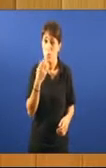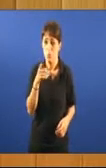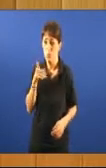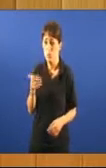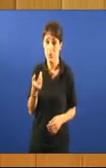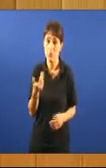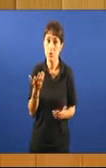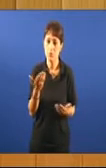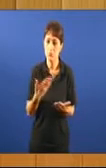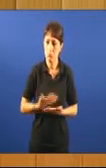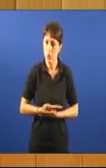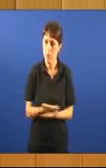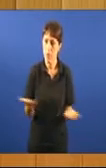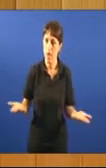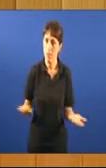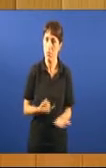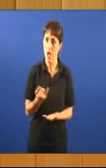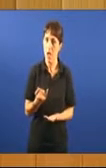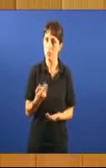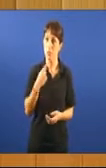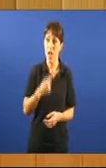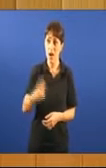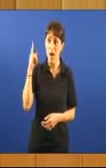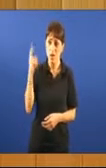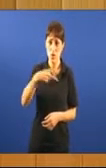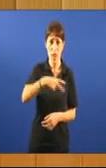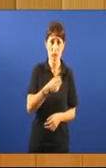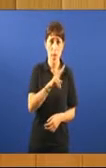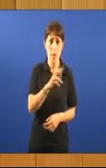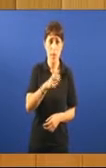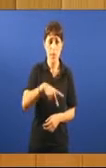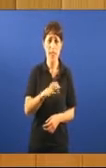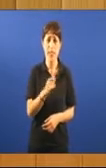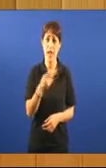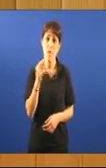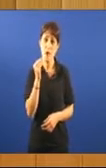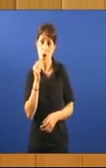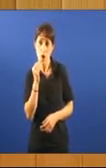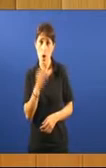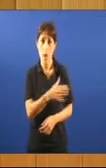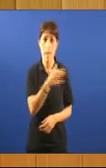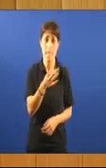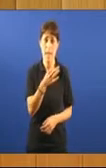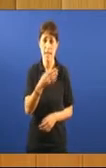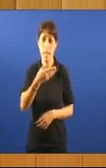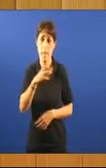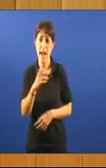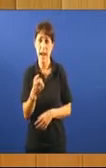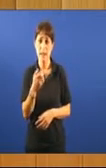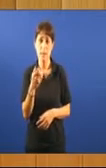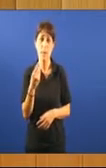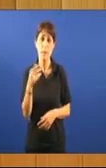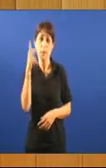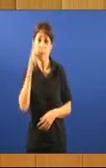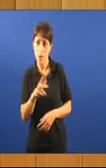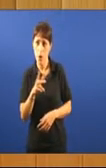fiar, hai un ano que en Navantia, Ferrol e en Barreras estarían cortando chapa. E